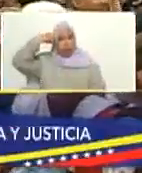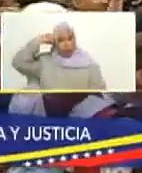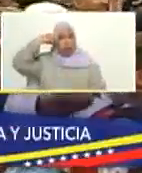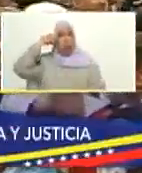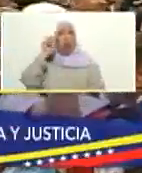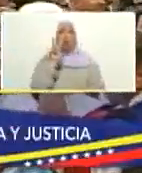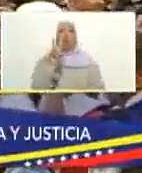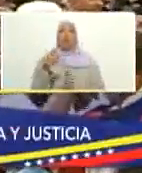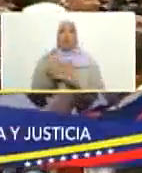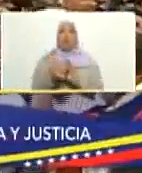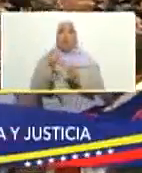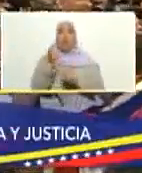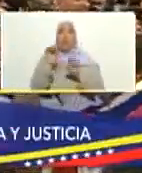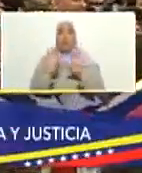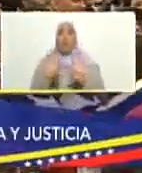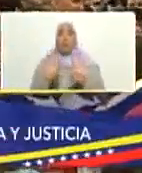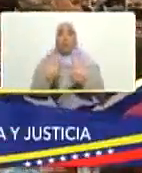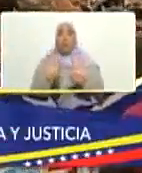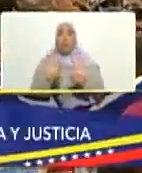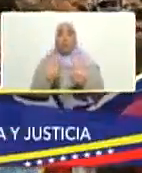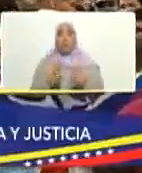2019,